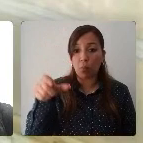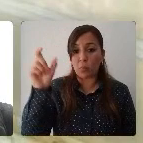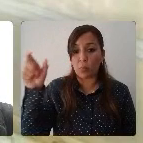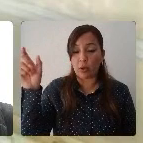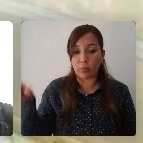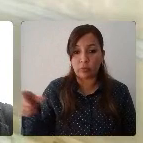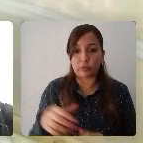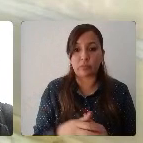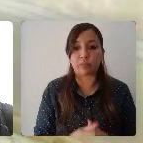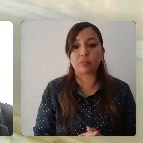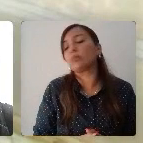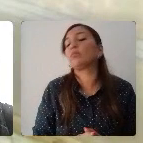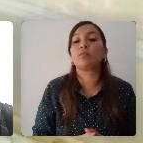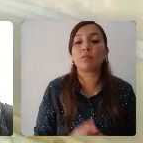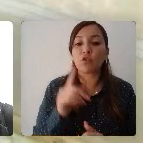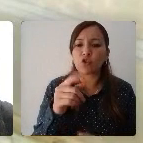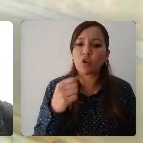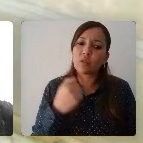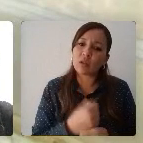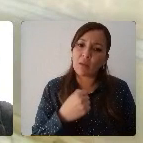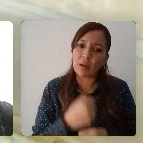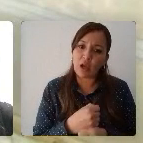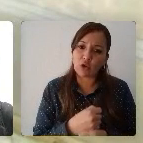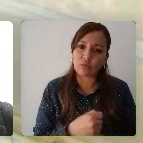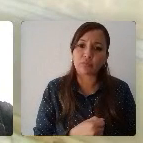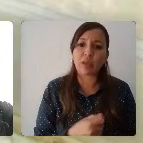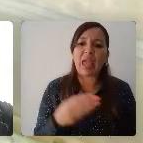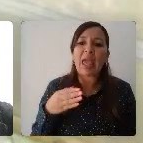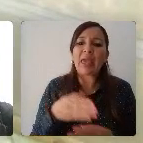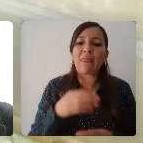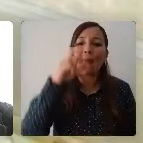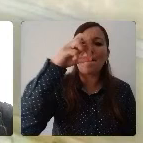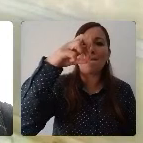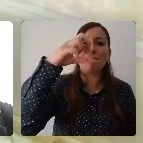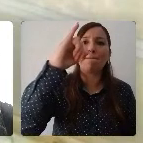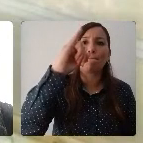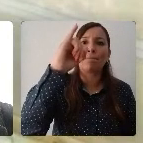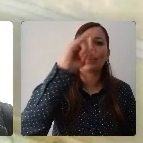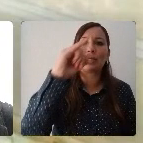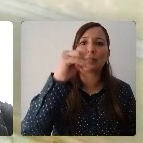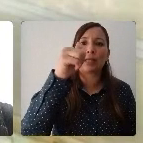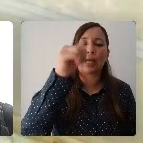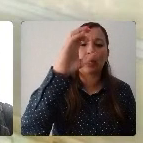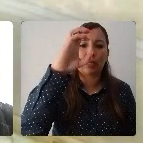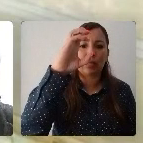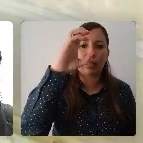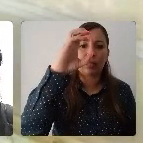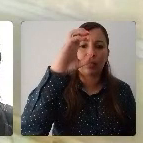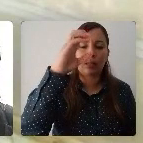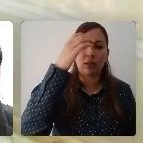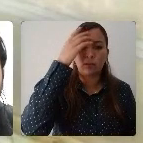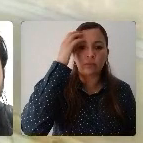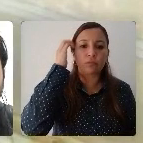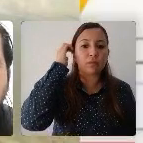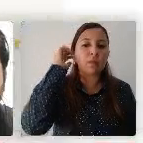Amaru. Son emprendimientos que están ubicados en el distrito de Pisac, ¿no? En pleno Valle Sagrado, y que ofrecen